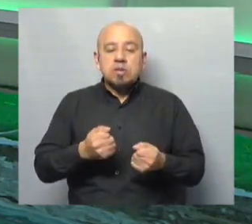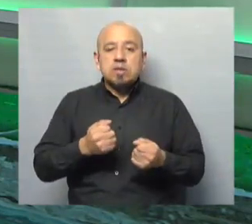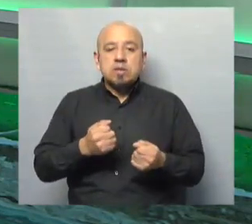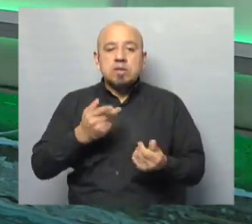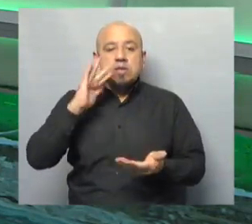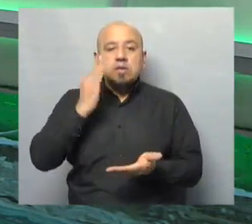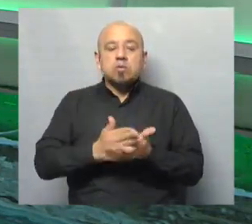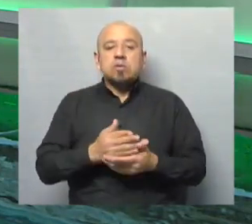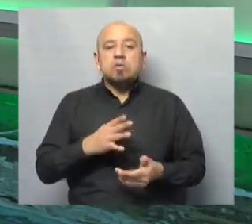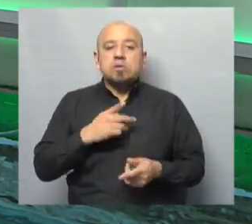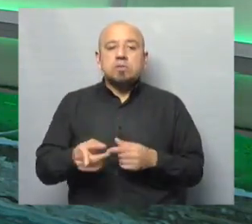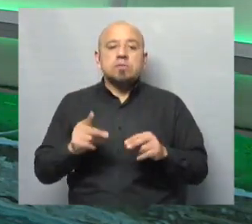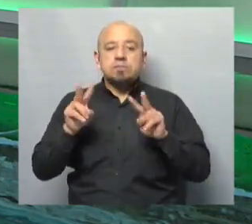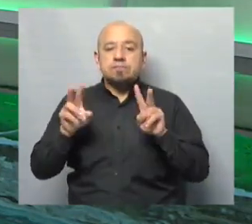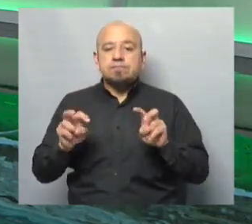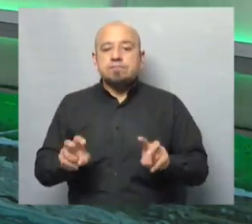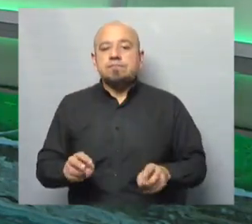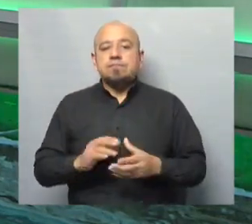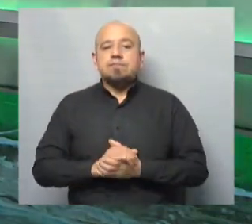y hay mucho más para compartir